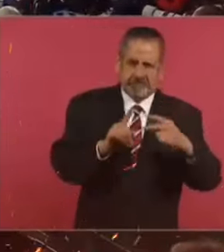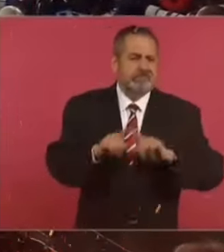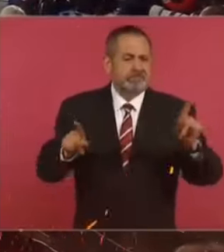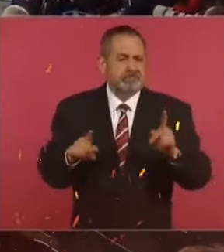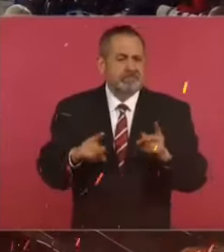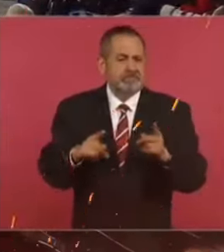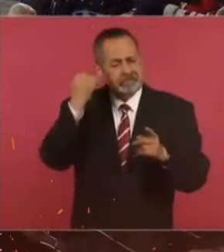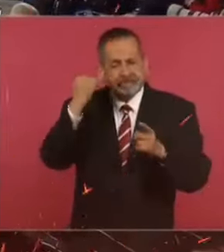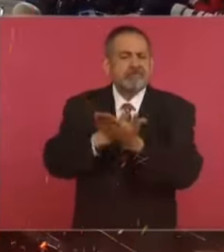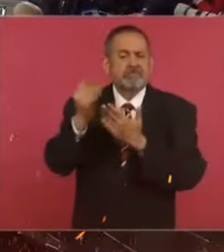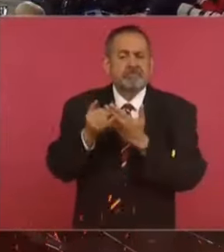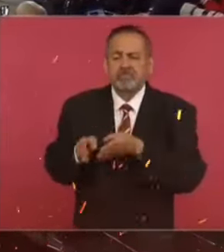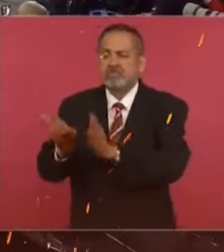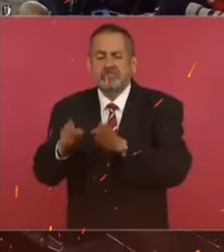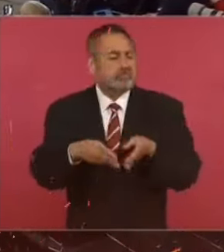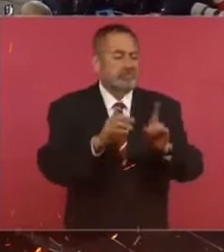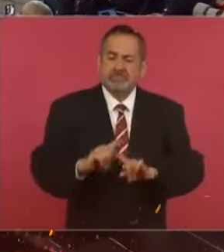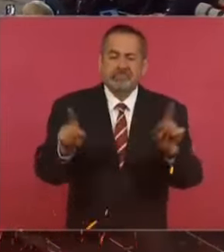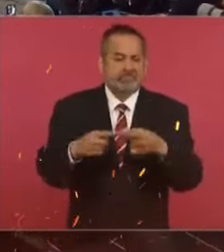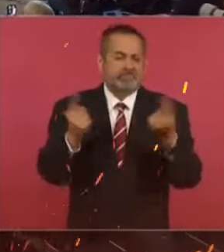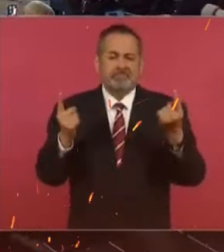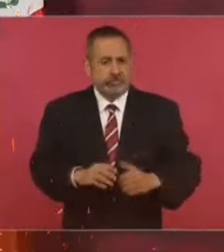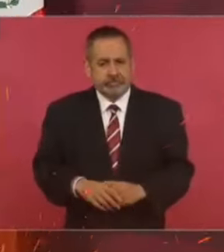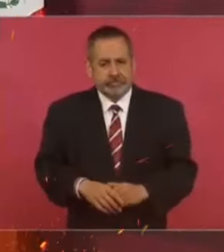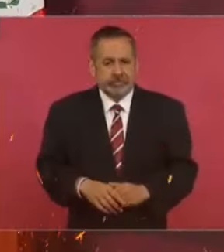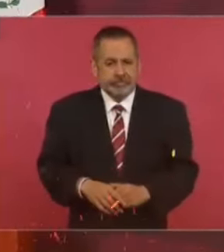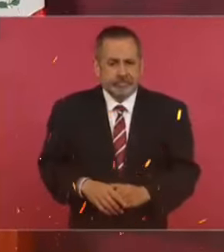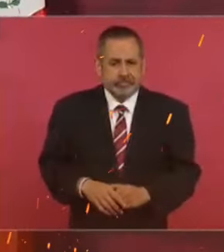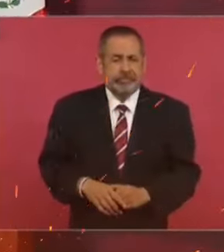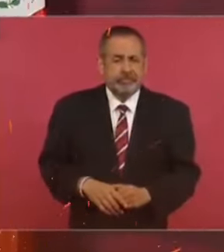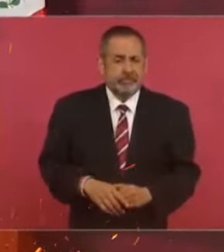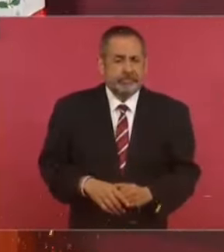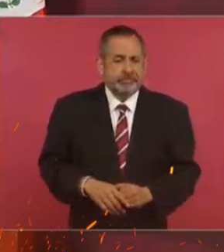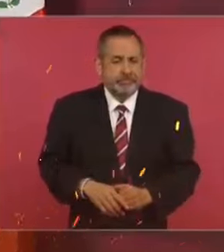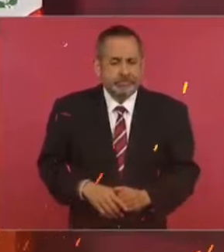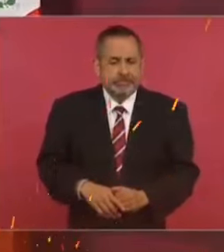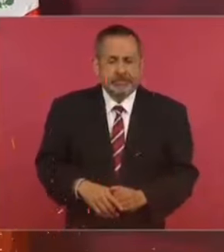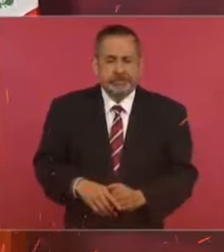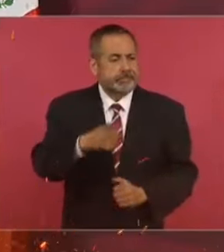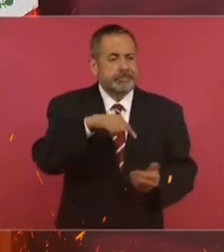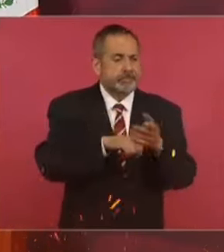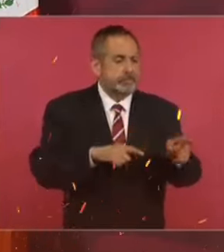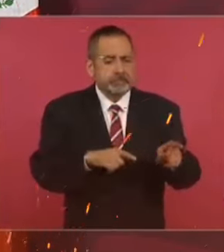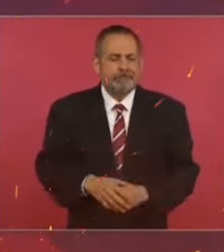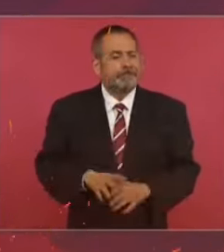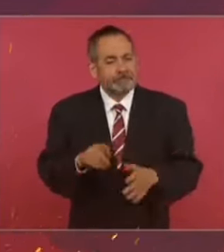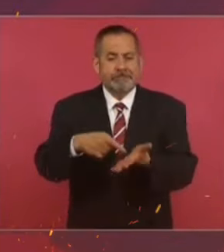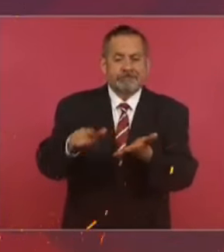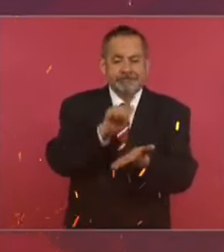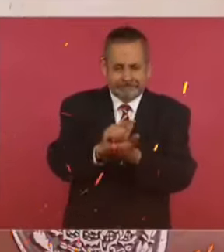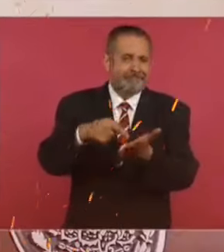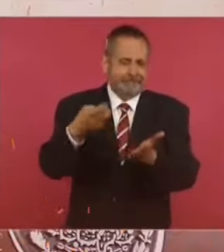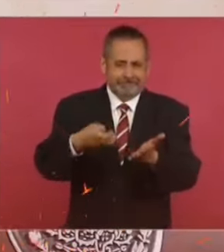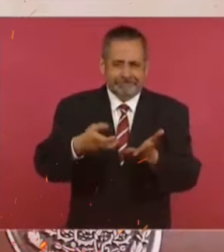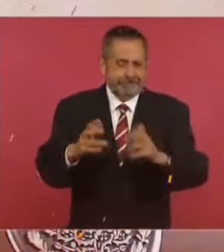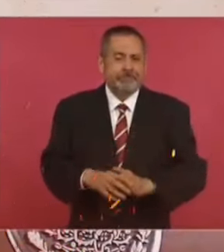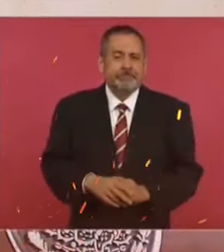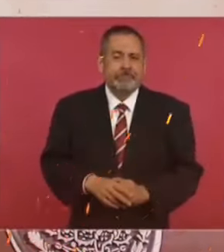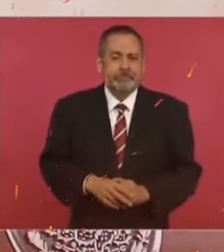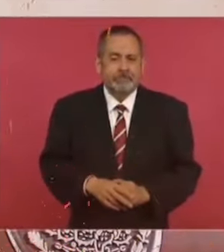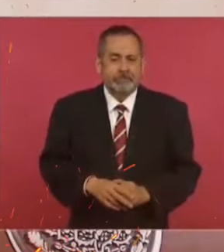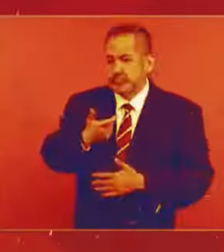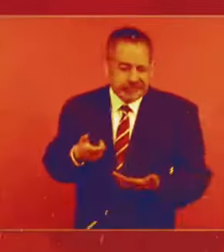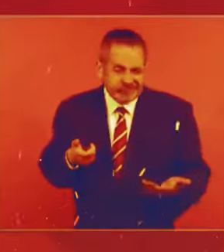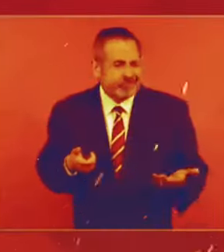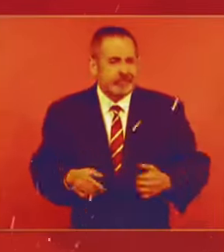Son proyectos de nación distintos y contrapuestos. Pueden decir, es que así está en la ley. Es decir,